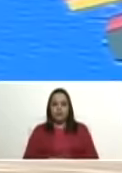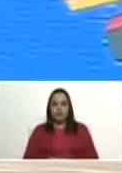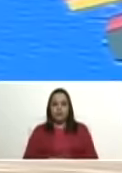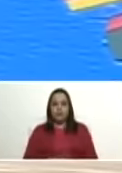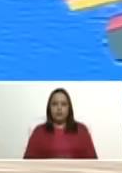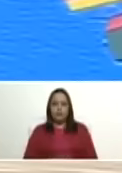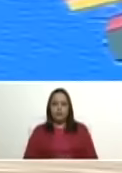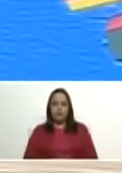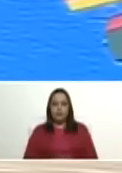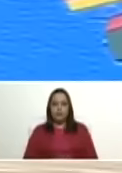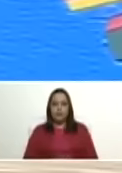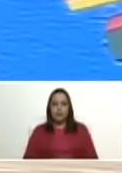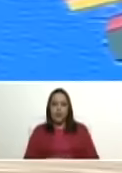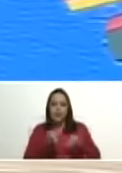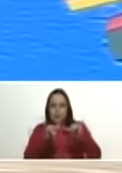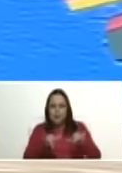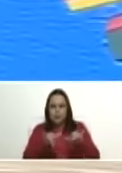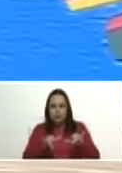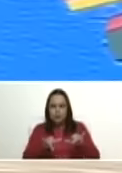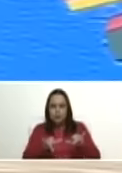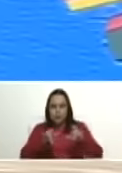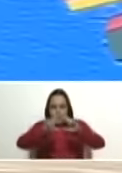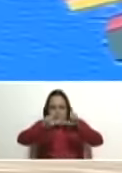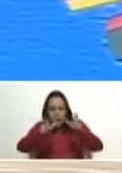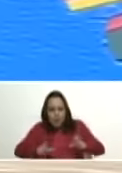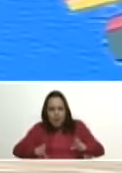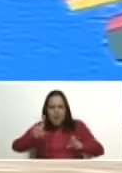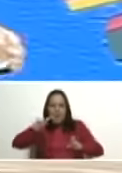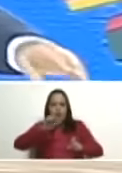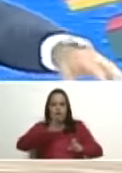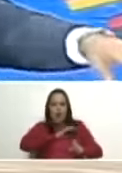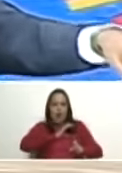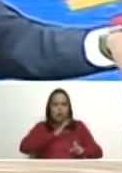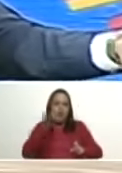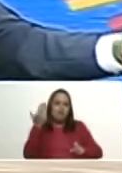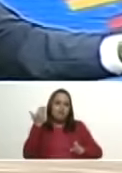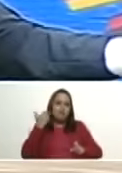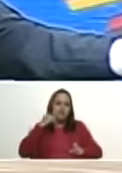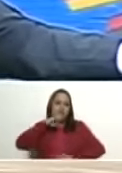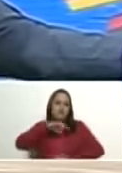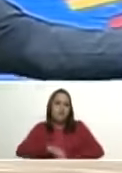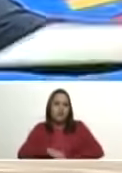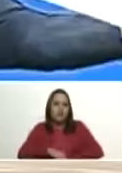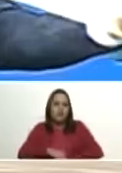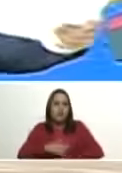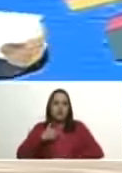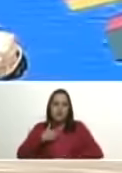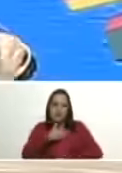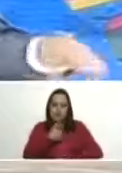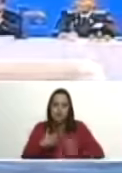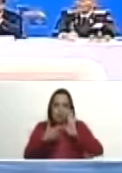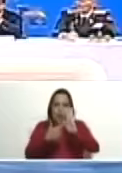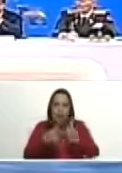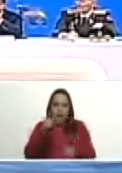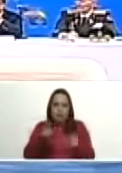Precisamente en el mapa de la Gran Colombia también. He traído algunos mapas por aquí.